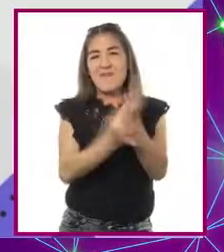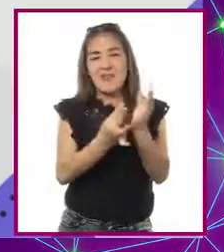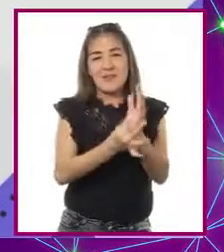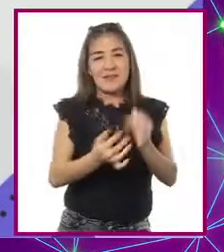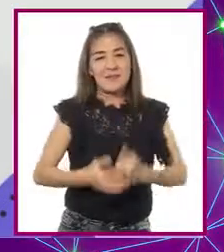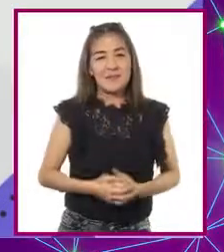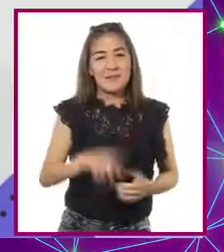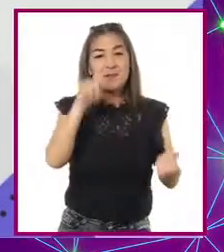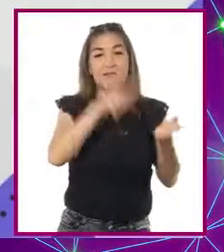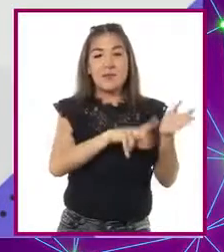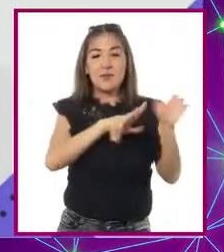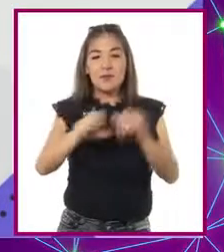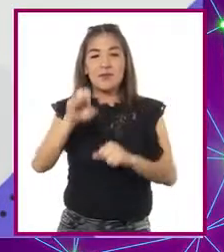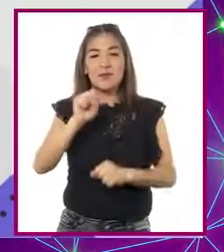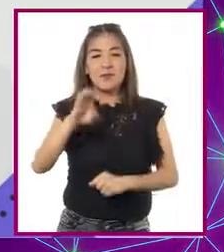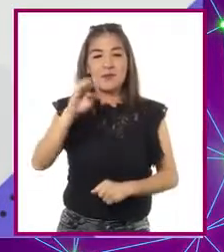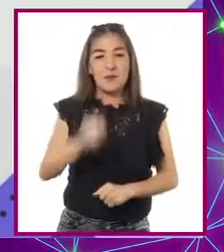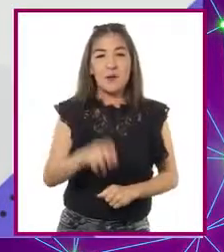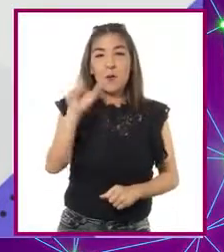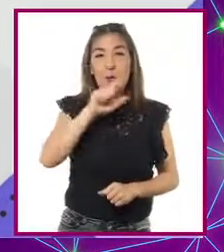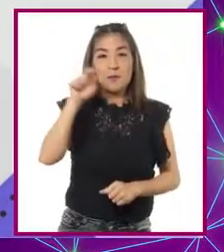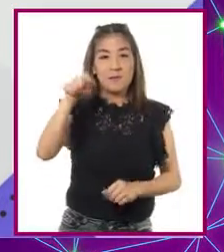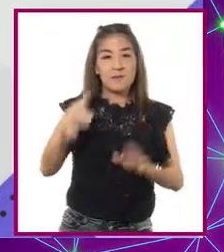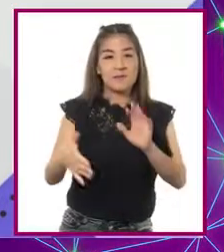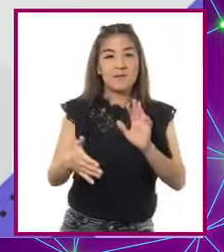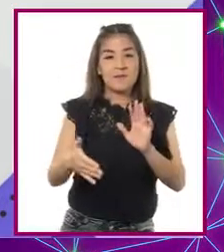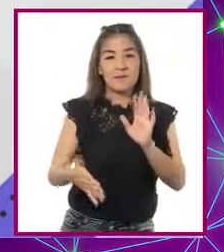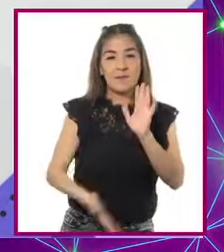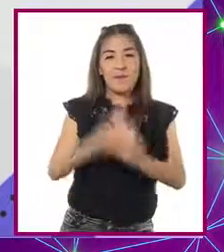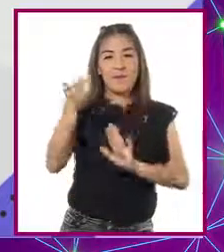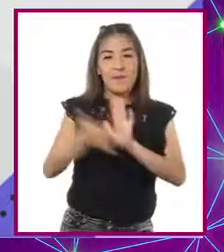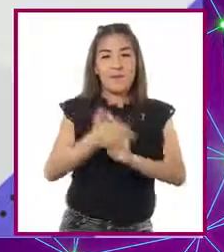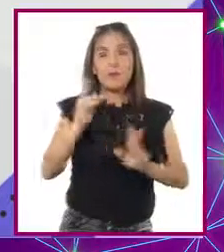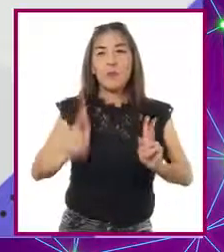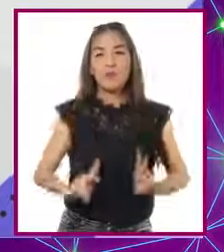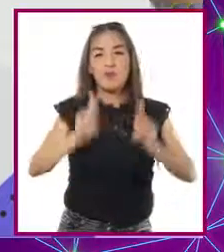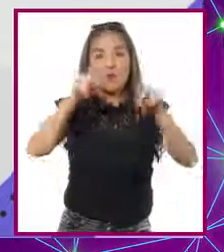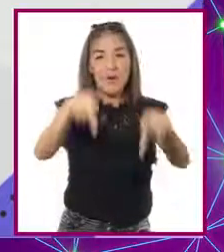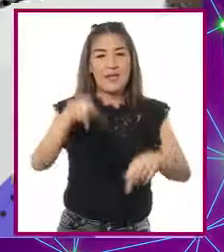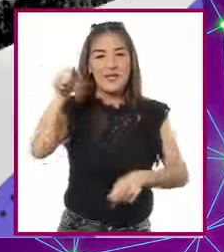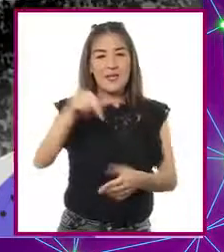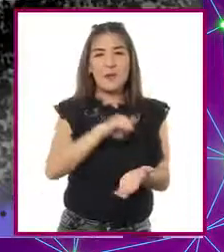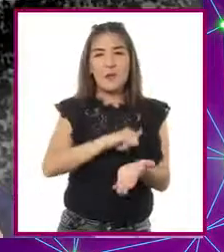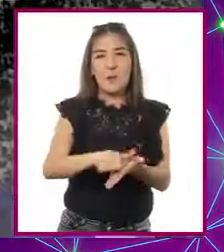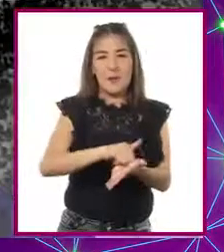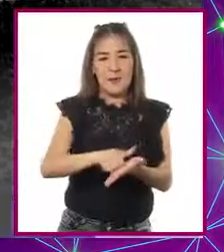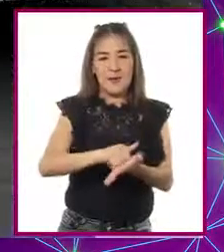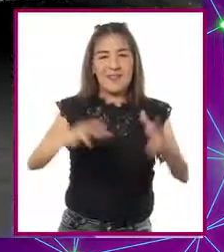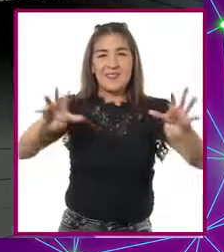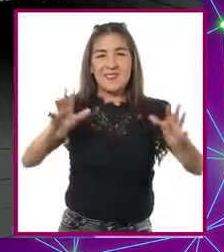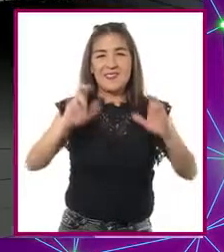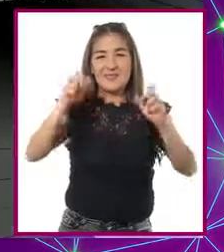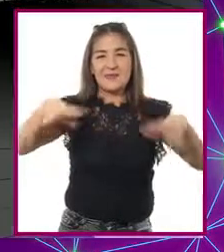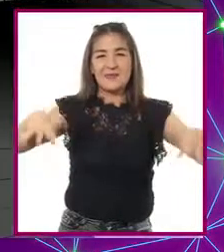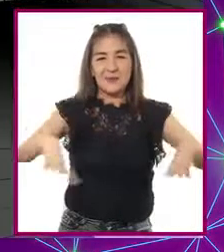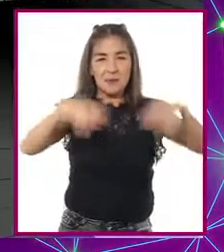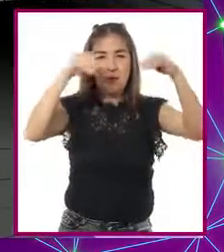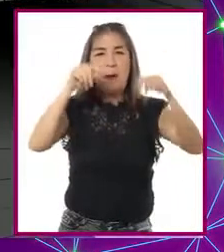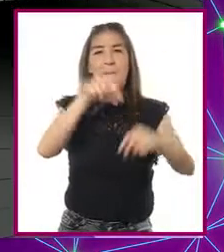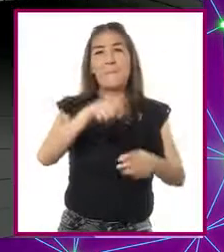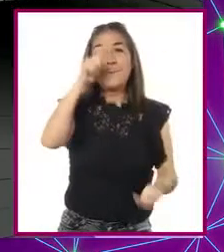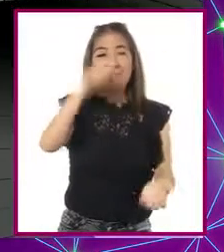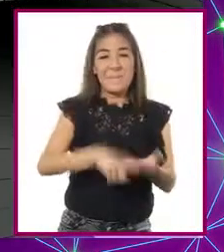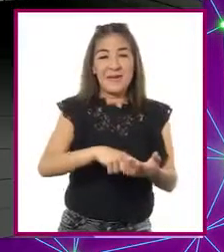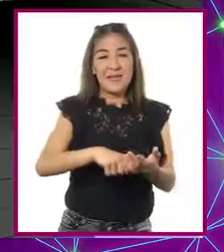En 1869, cuando se construyó el puente de Brooklyn, en Nueva York, se usaron más de 20,000 kilómetros de